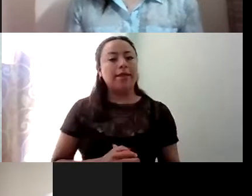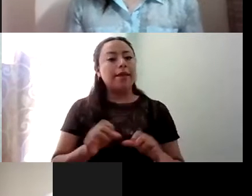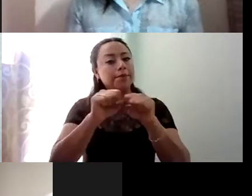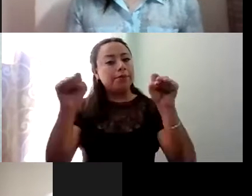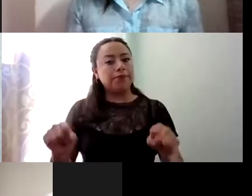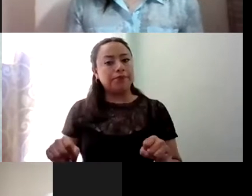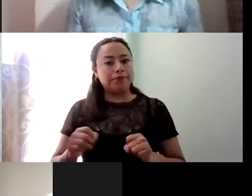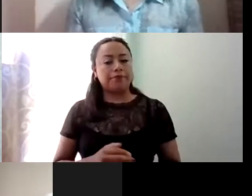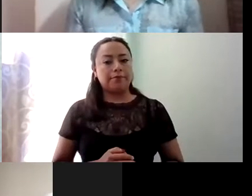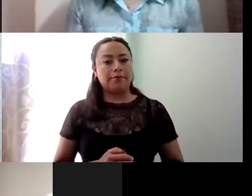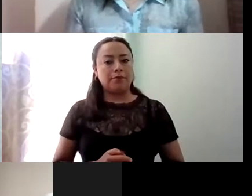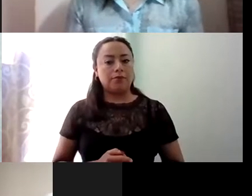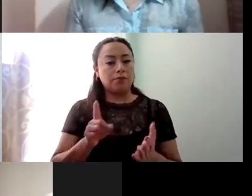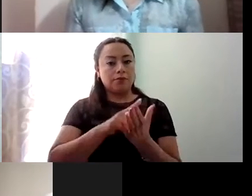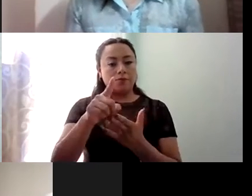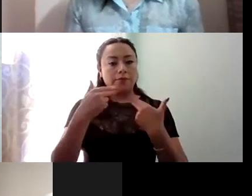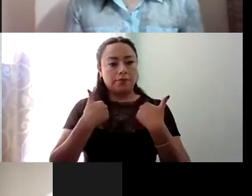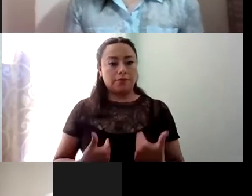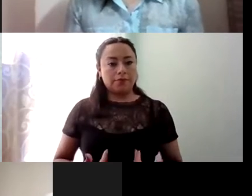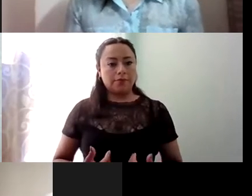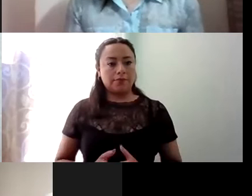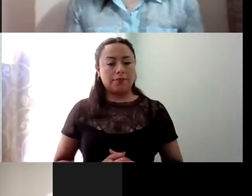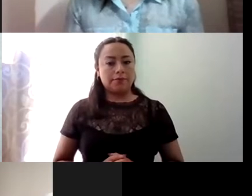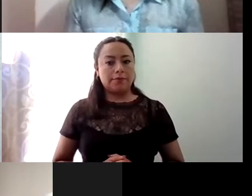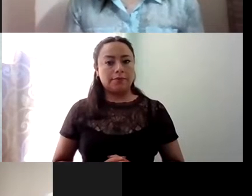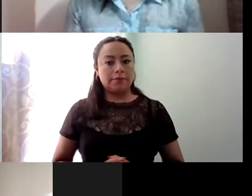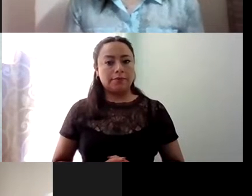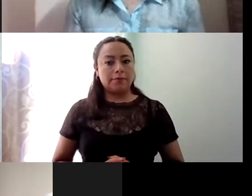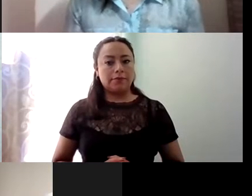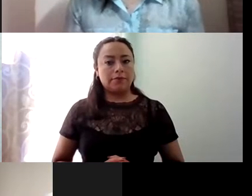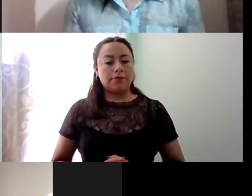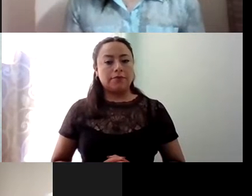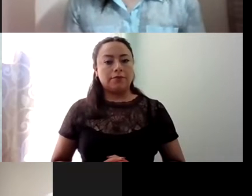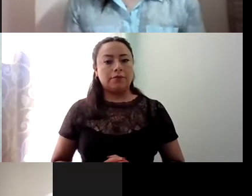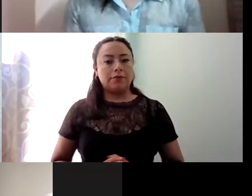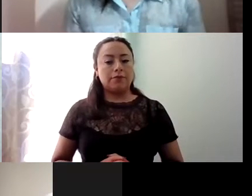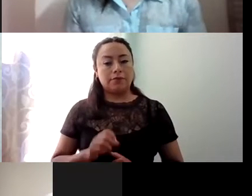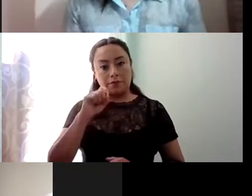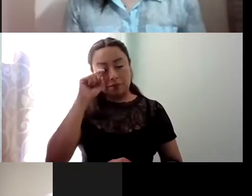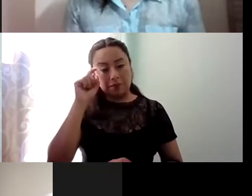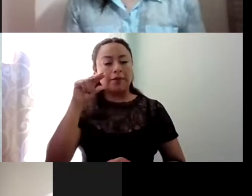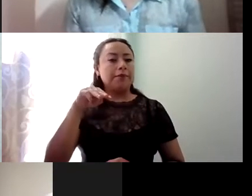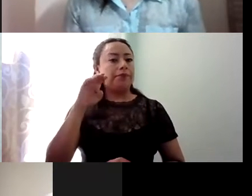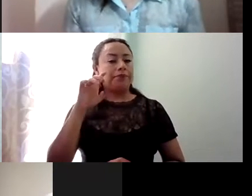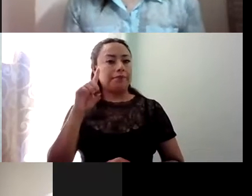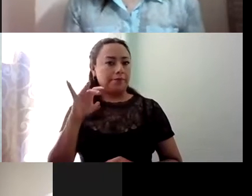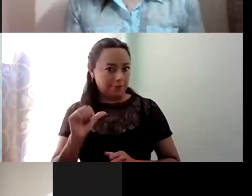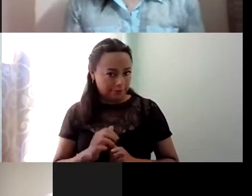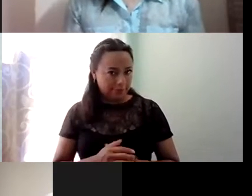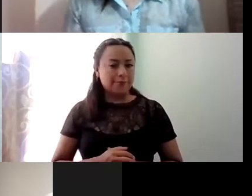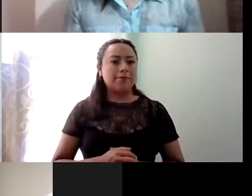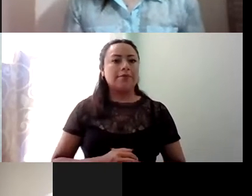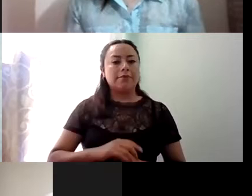de derechos humanos de Latinoamérica, el de Europa y el